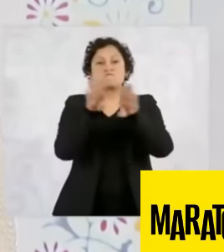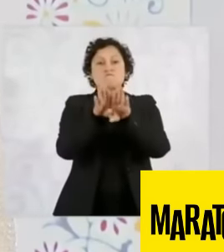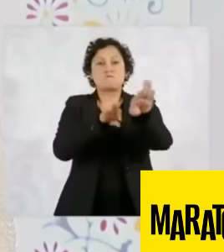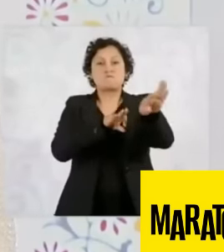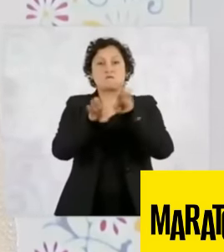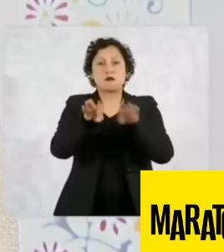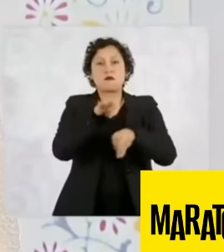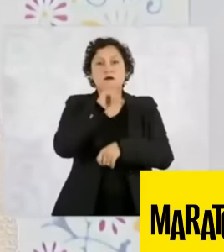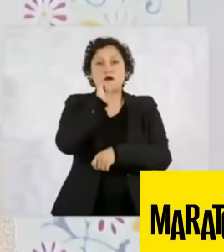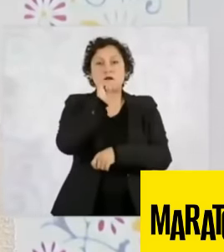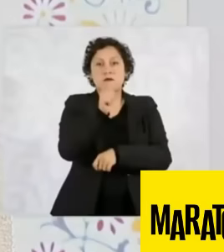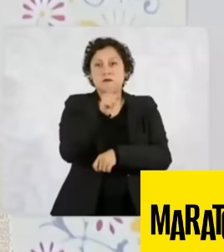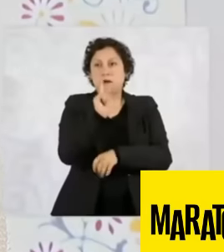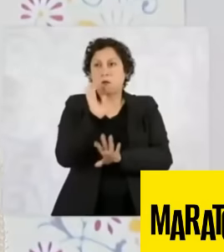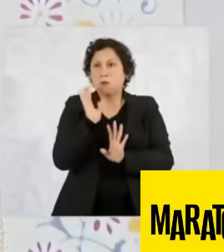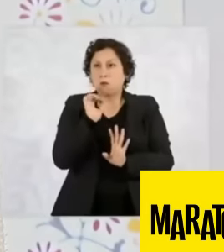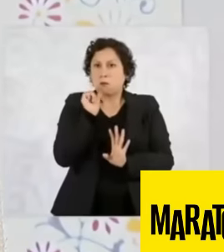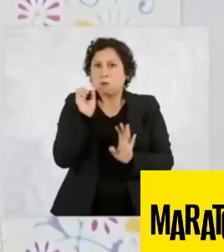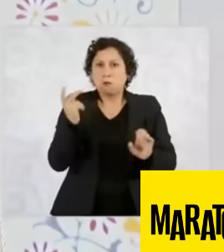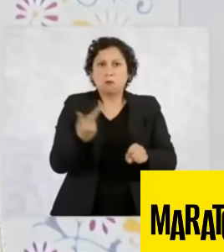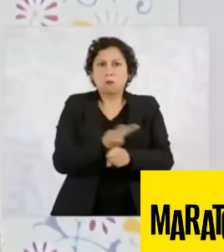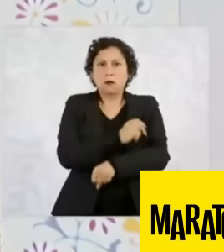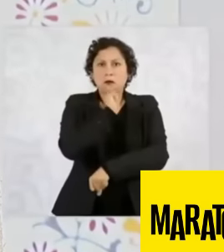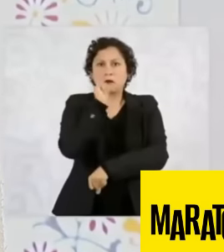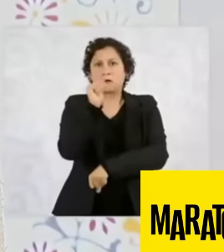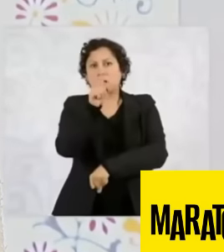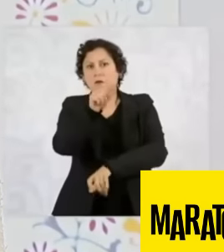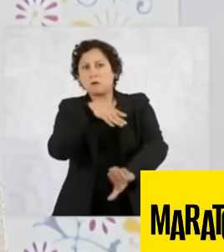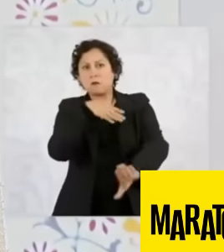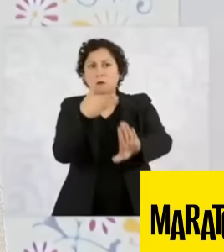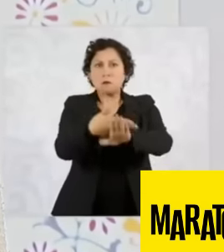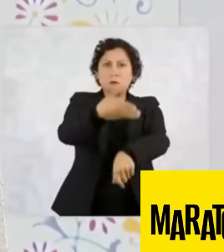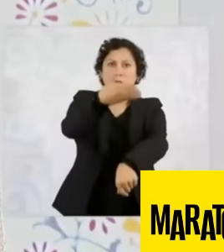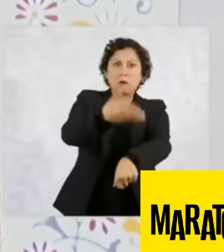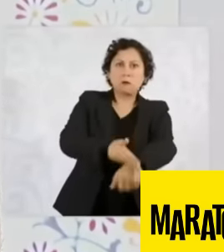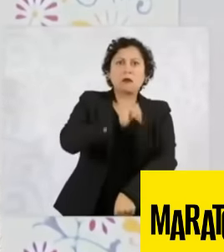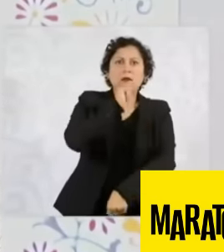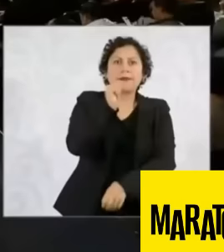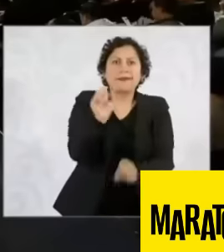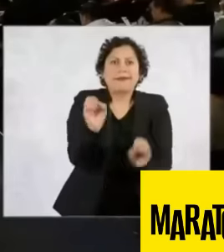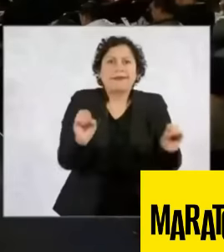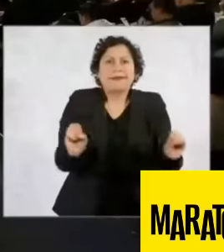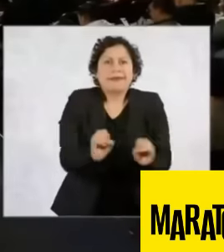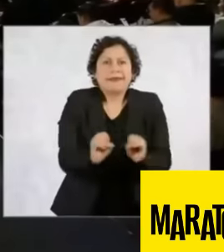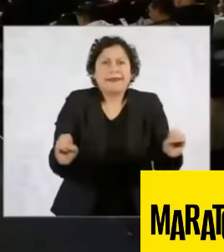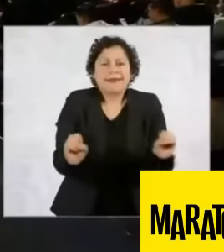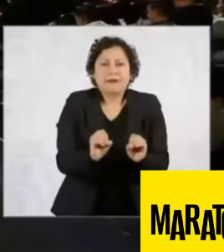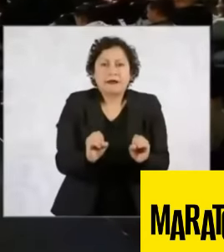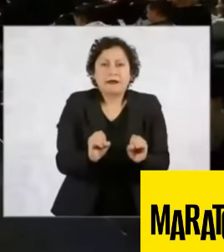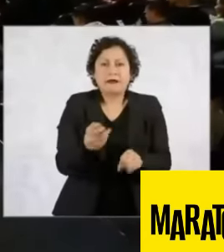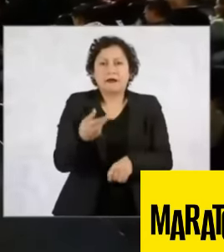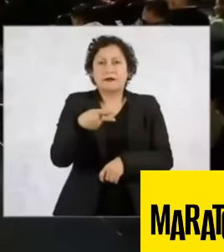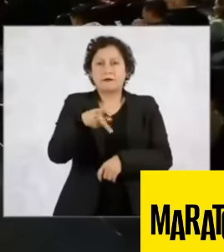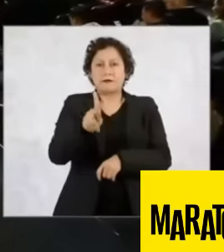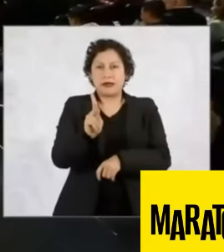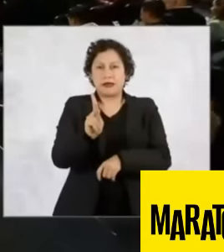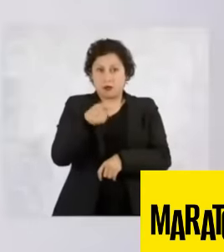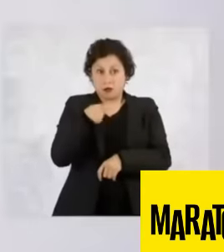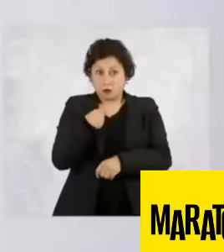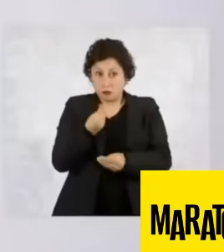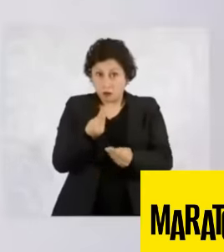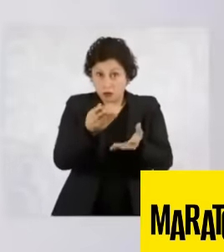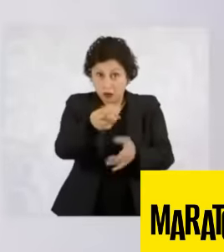represión hacen manifestaciones No hay ninguna represión eso no quiere decir que tengan la razón por eso hay un